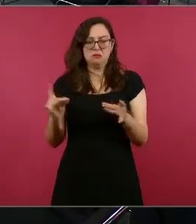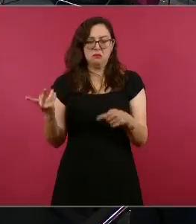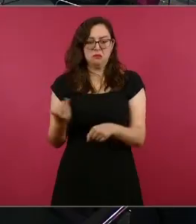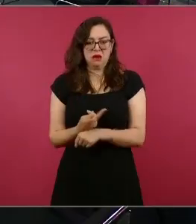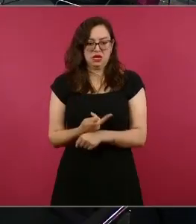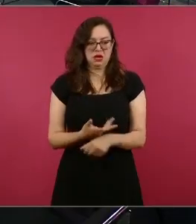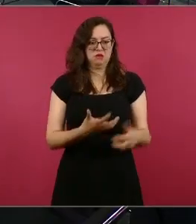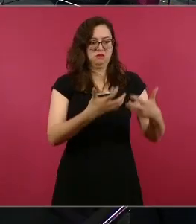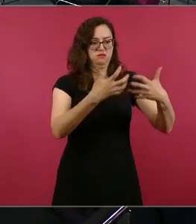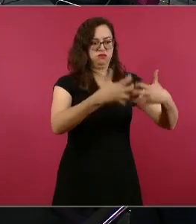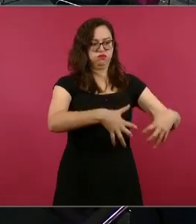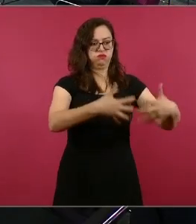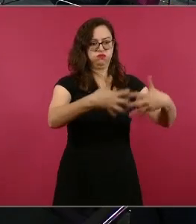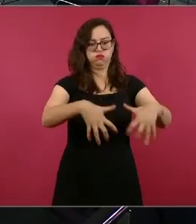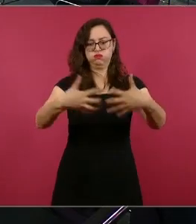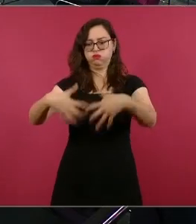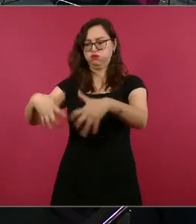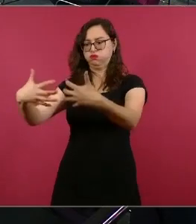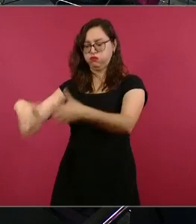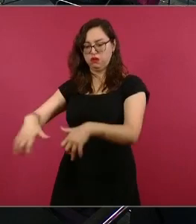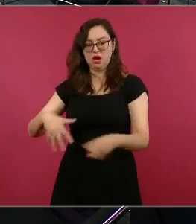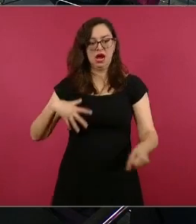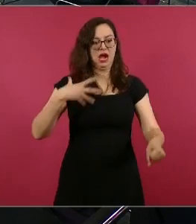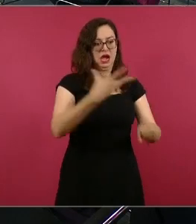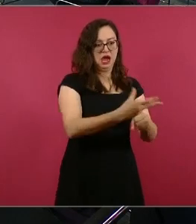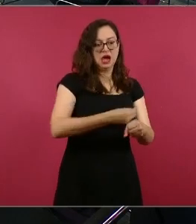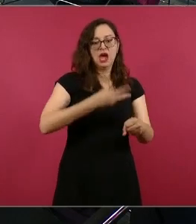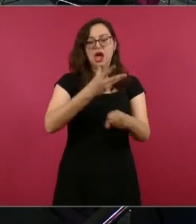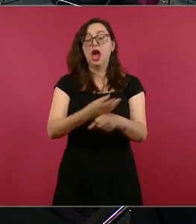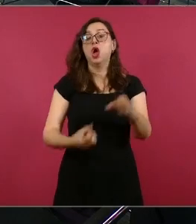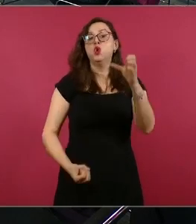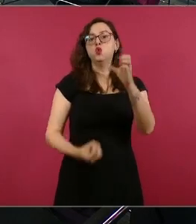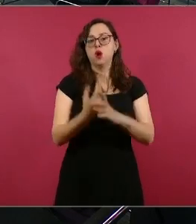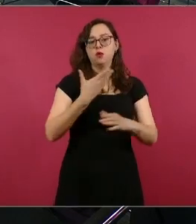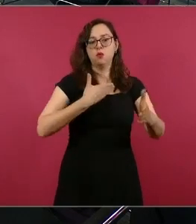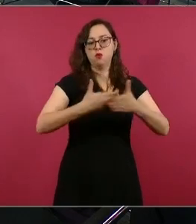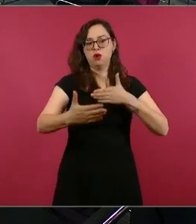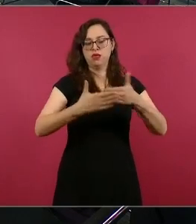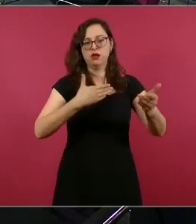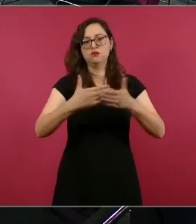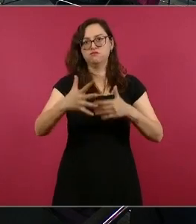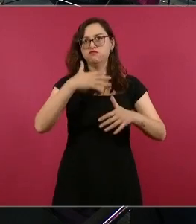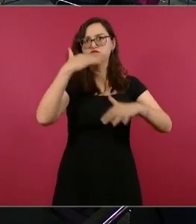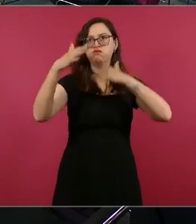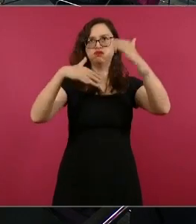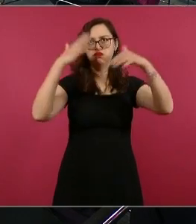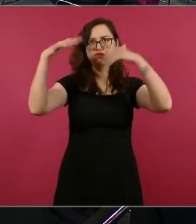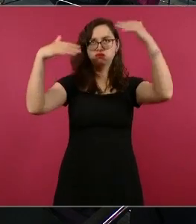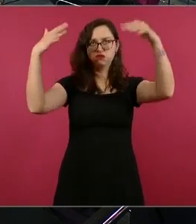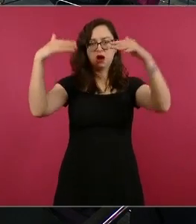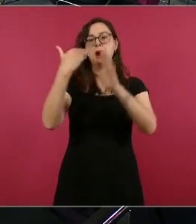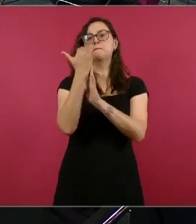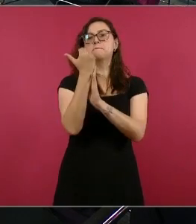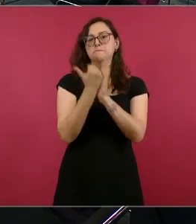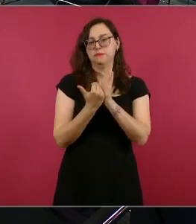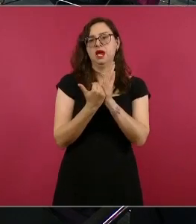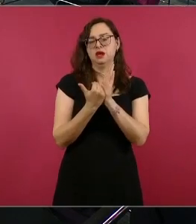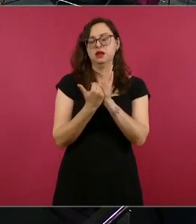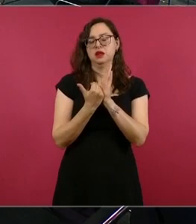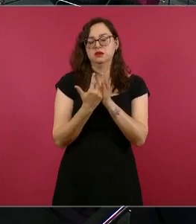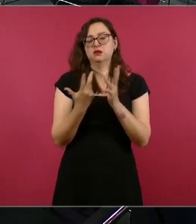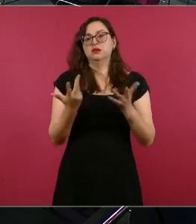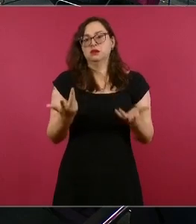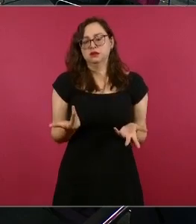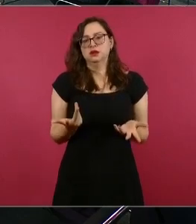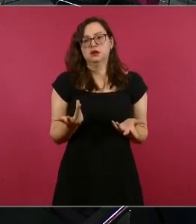les ha invertido precisamente para combatir esta situación. Digo, esto